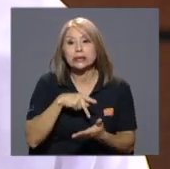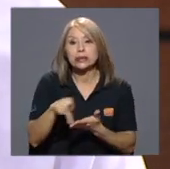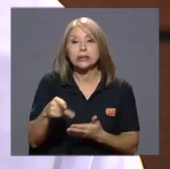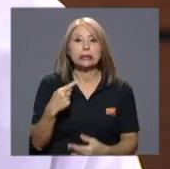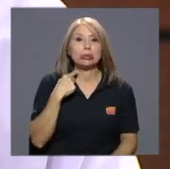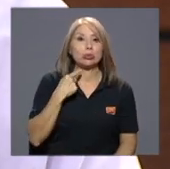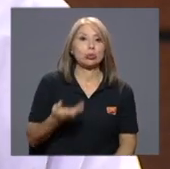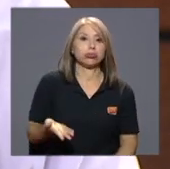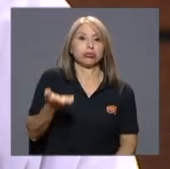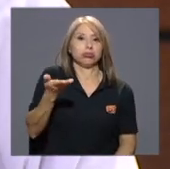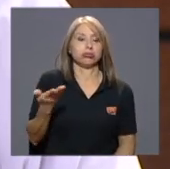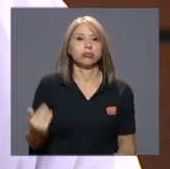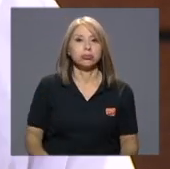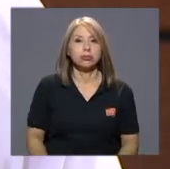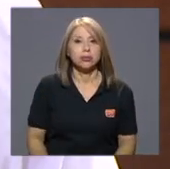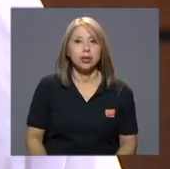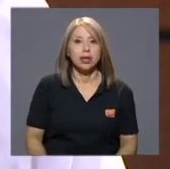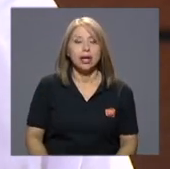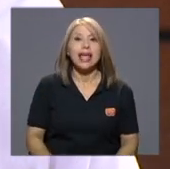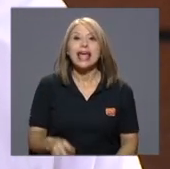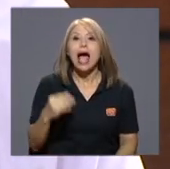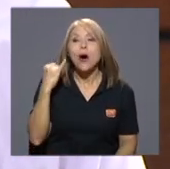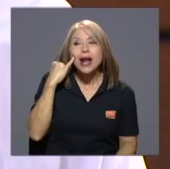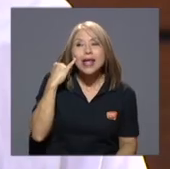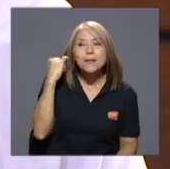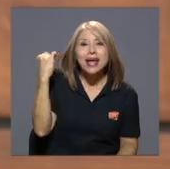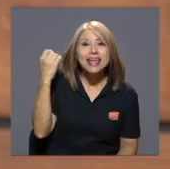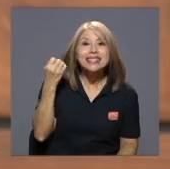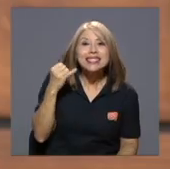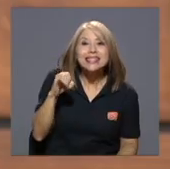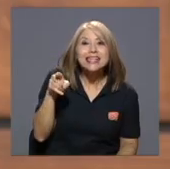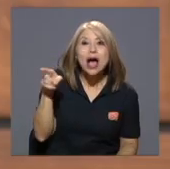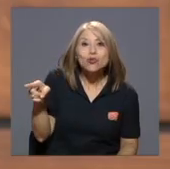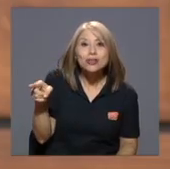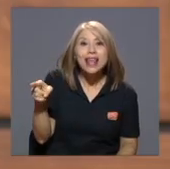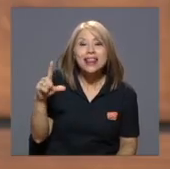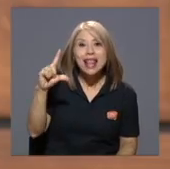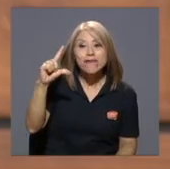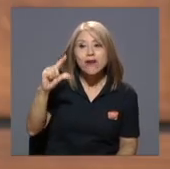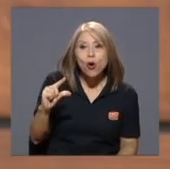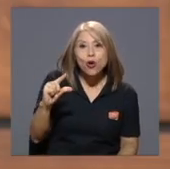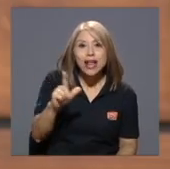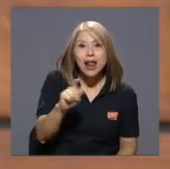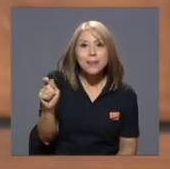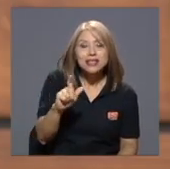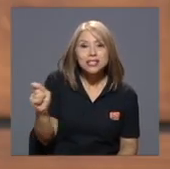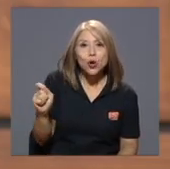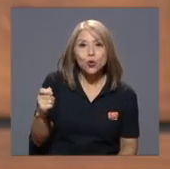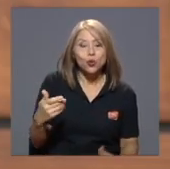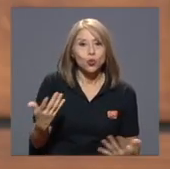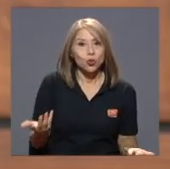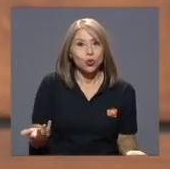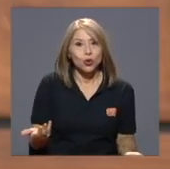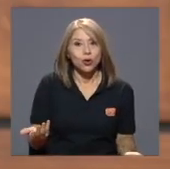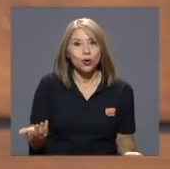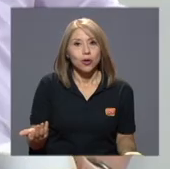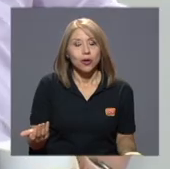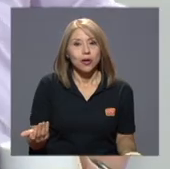Imagínese cuando a usted le recorten la pensión de esa manera. O sea, don Álvaro, sí. Tenemos un escenario